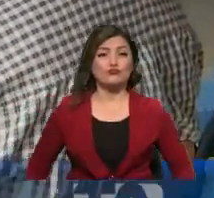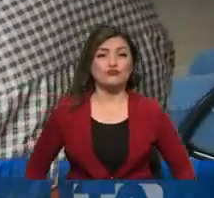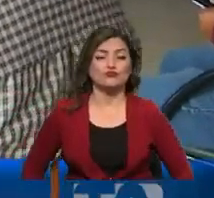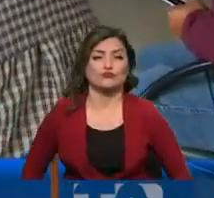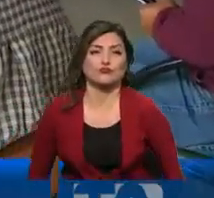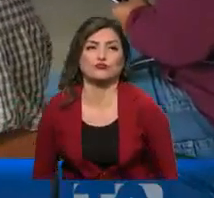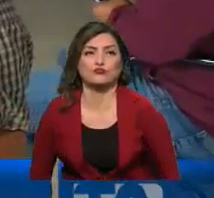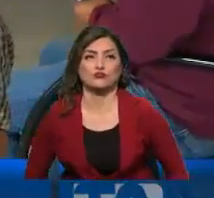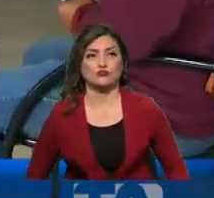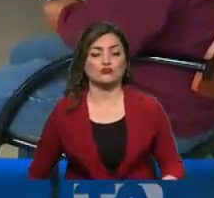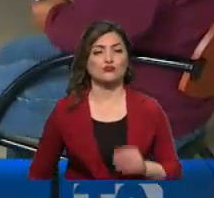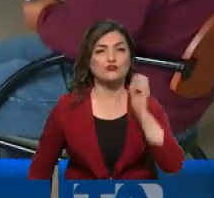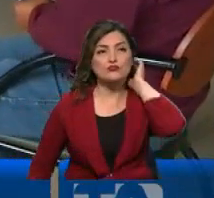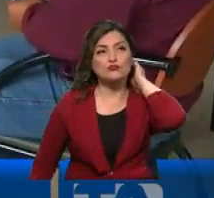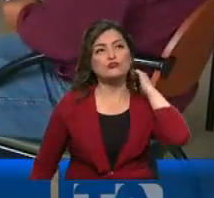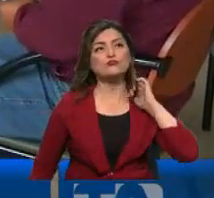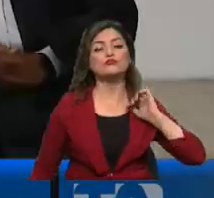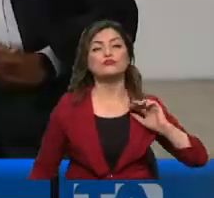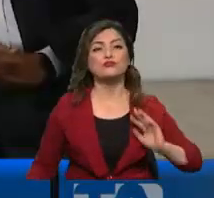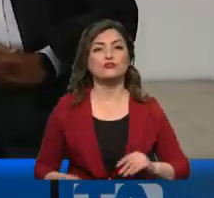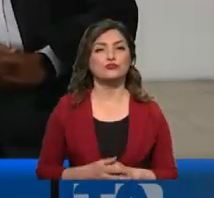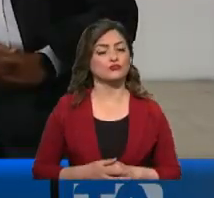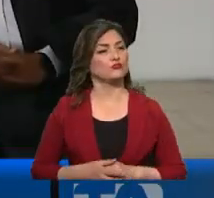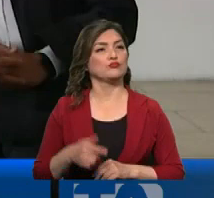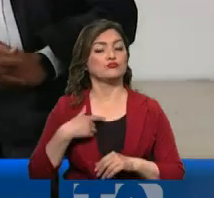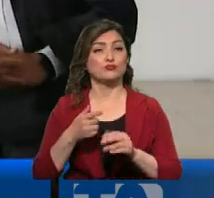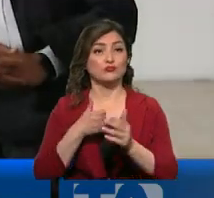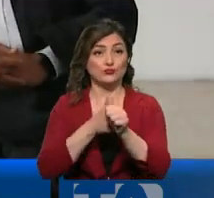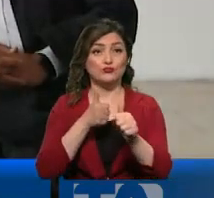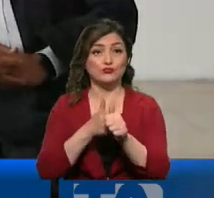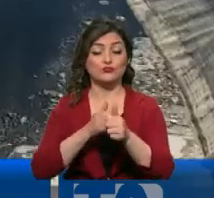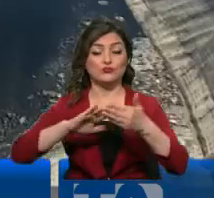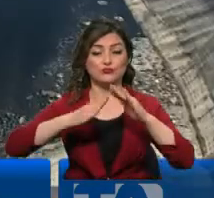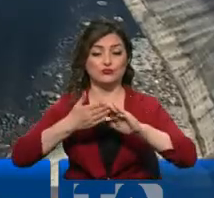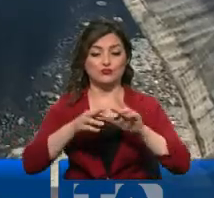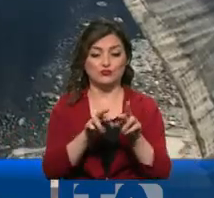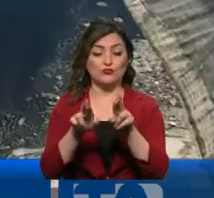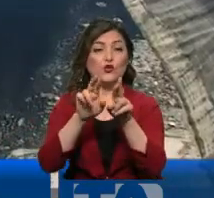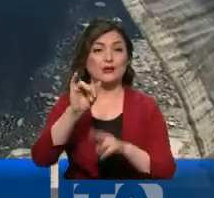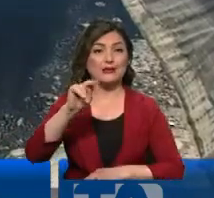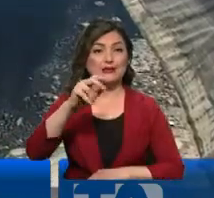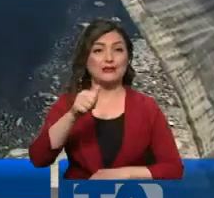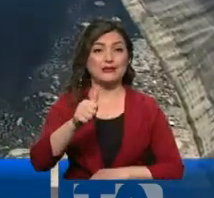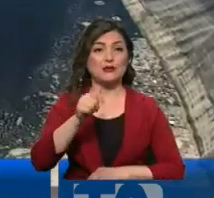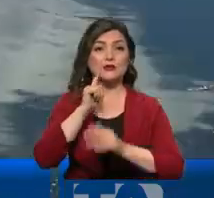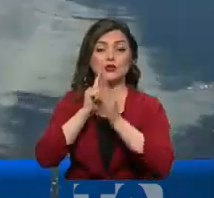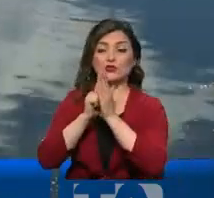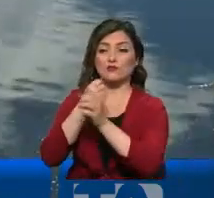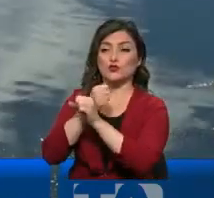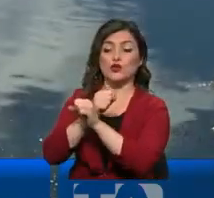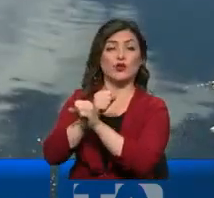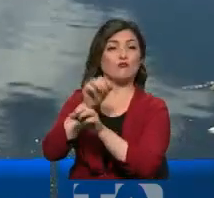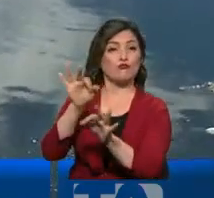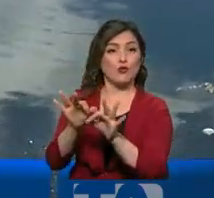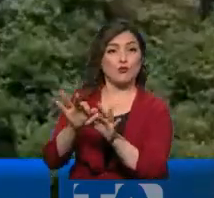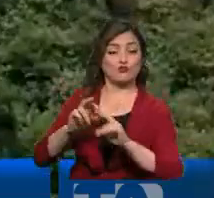Vecinos de las comunidades aledañas al relleno sanitario El Inga presentaron una documentación ante la Defensoría del Pueblo para que investigue la